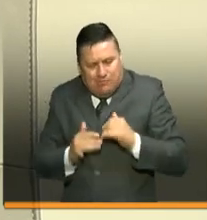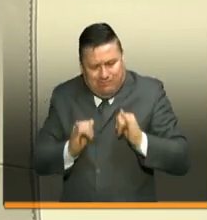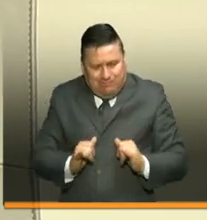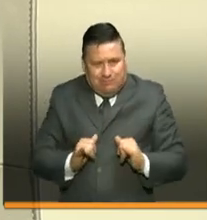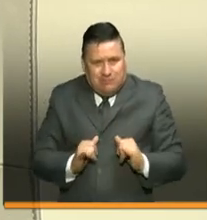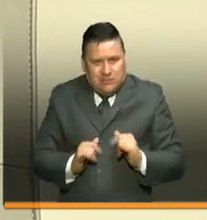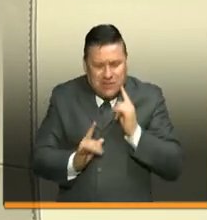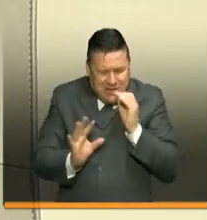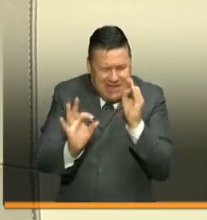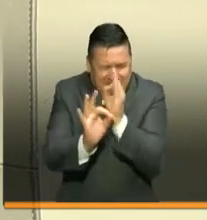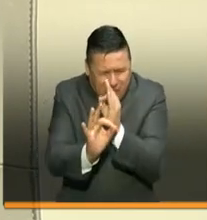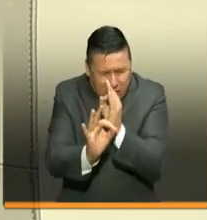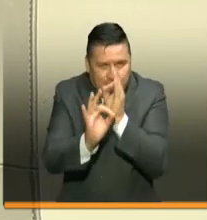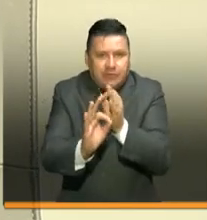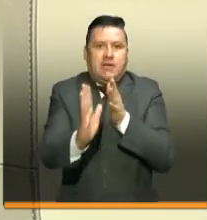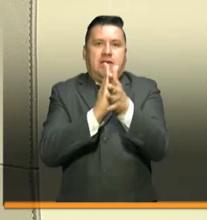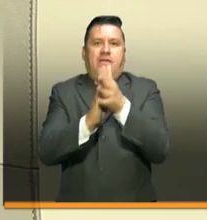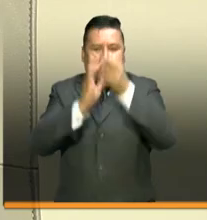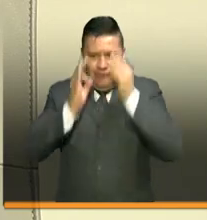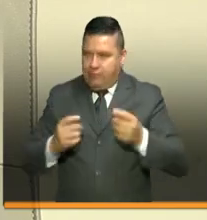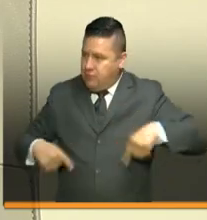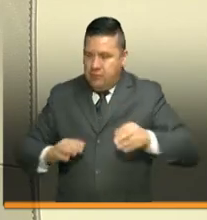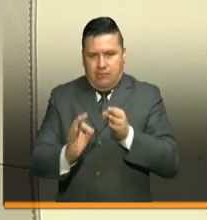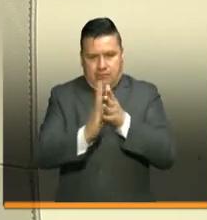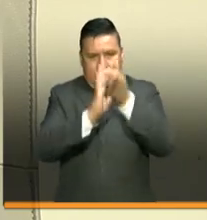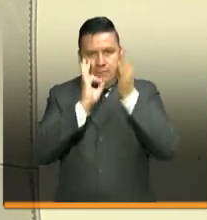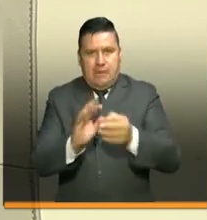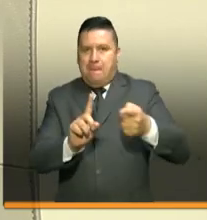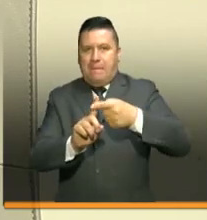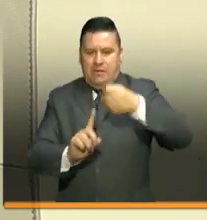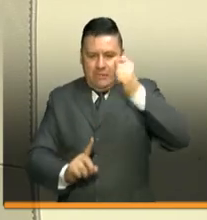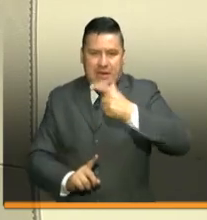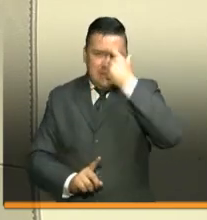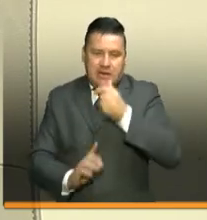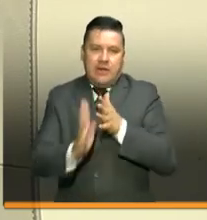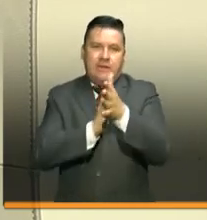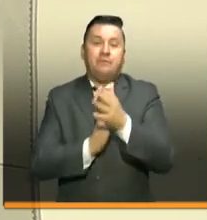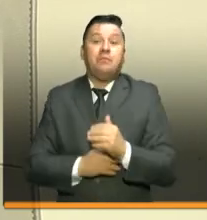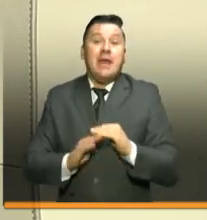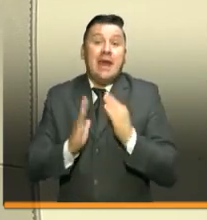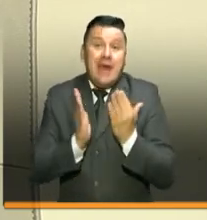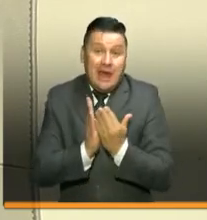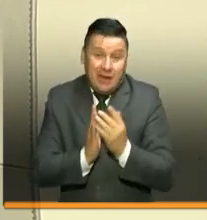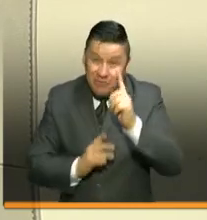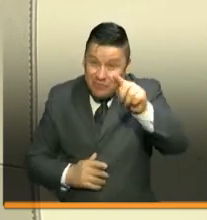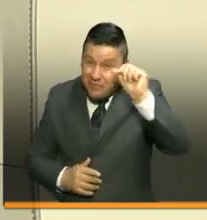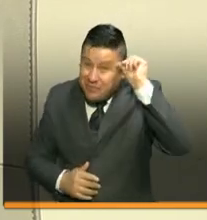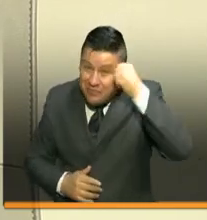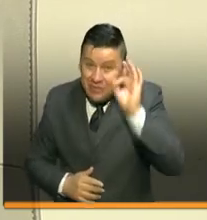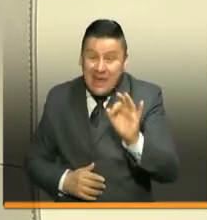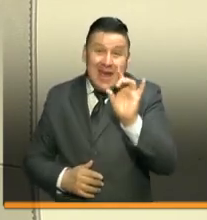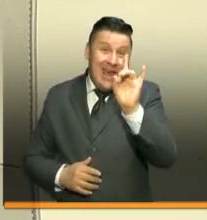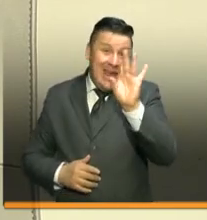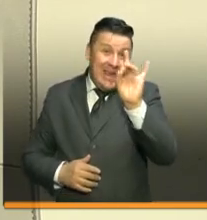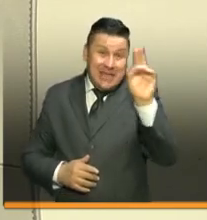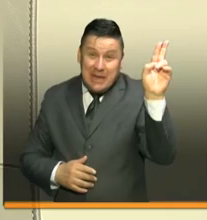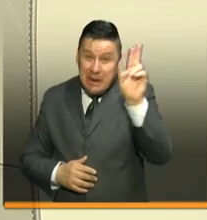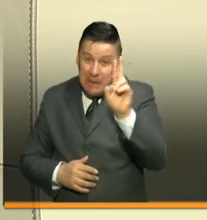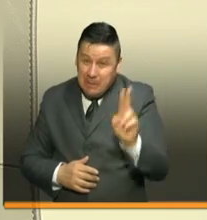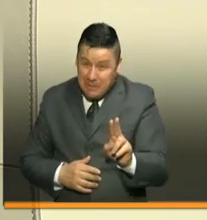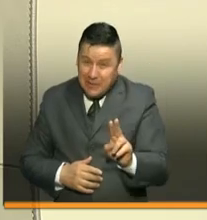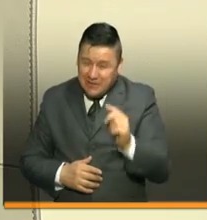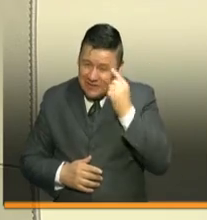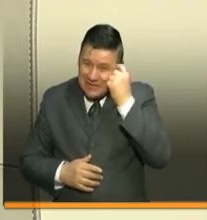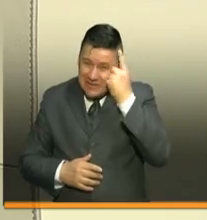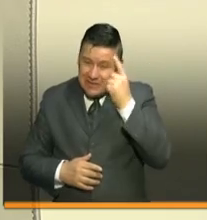con foco y con información de primera mano. Y eso es lo que hemos hecho en el sector educación. Recordarán ustedes que el día 15 de marzo, y casi que de